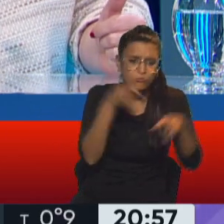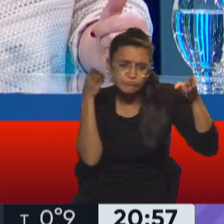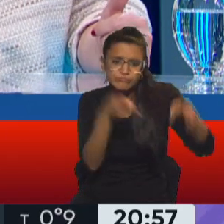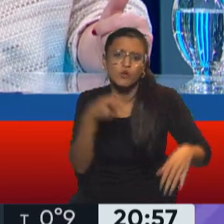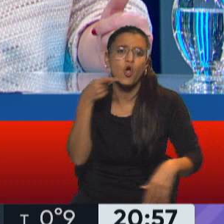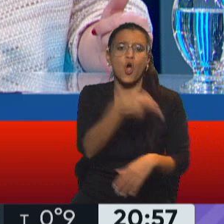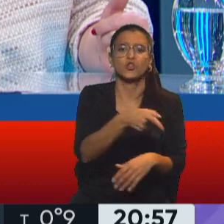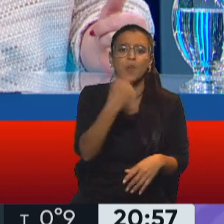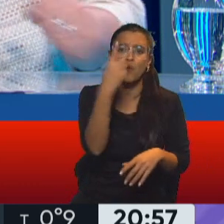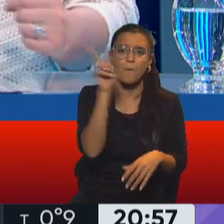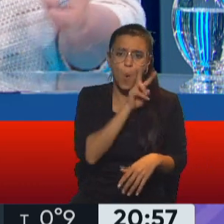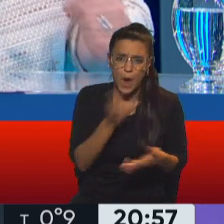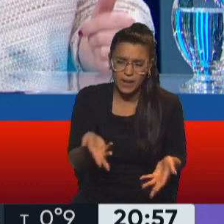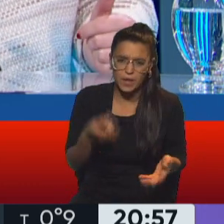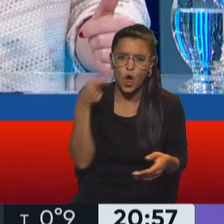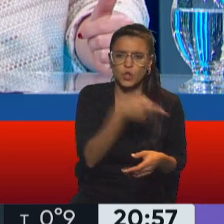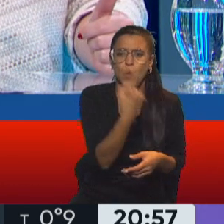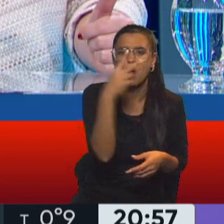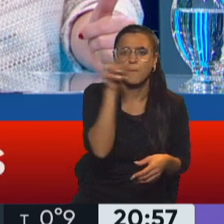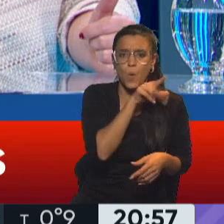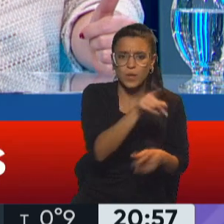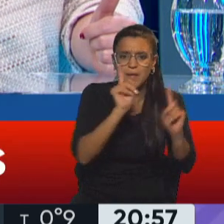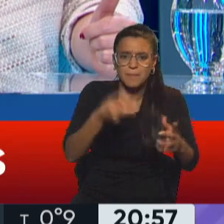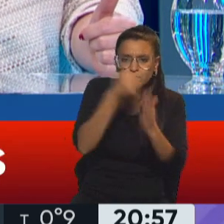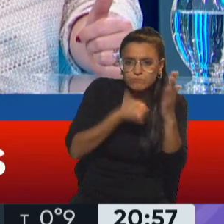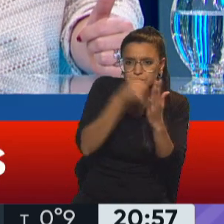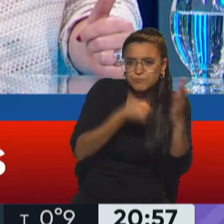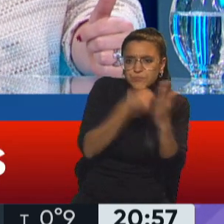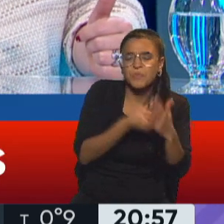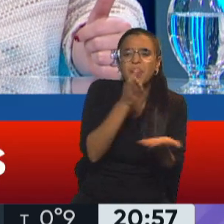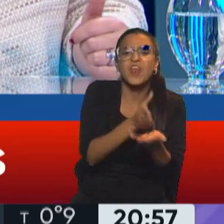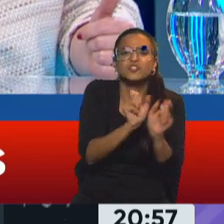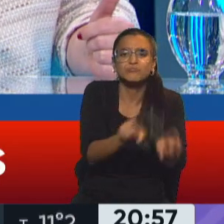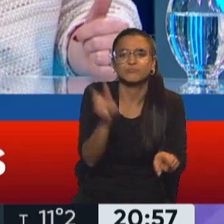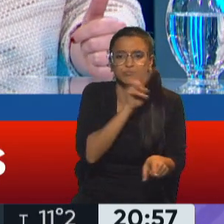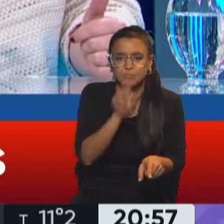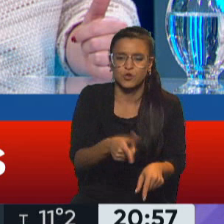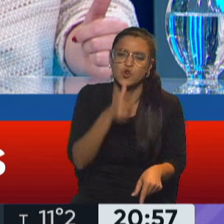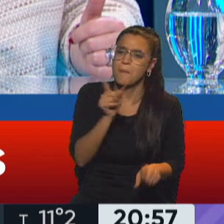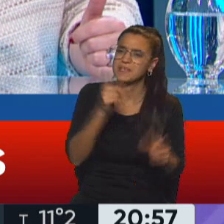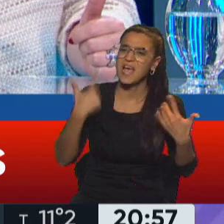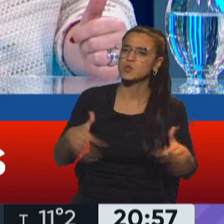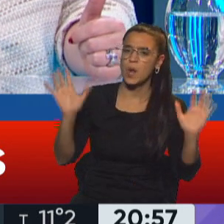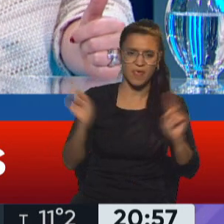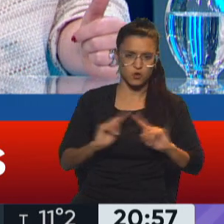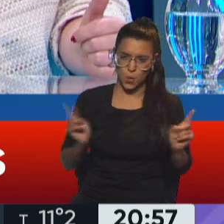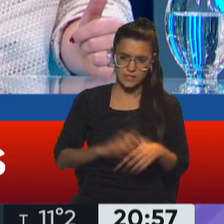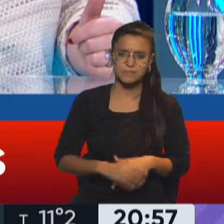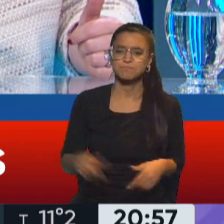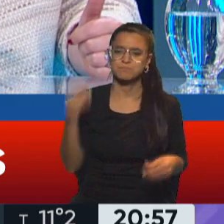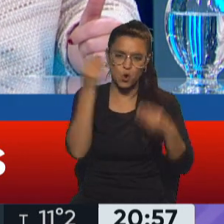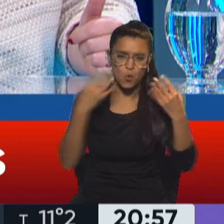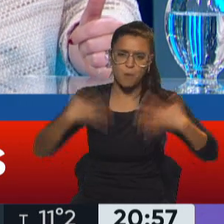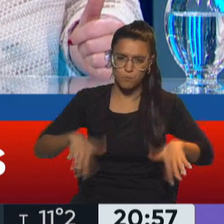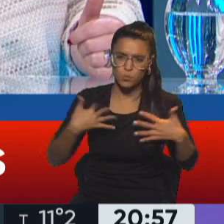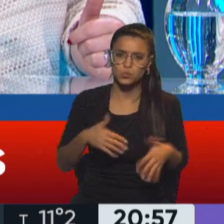apuntan contra una mujer. Contra una mujer que además es activista en términos de los derechos de las mujeres. No me parece casualidad. Me preocupa un montón